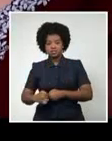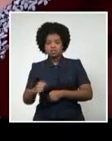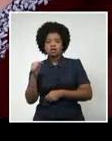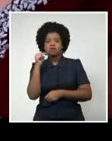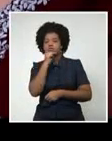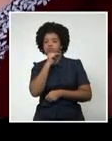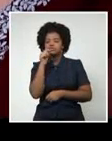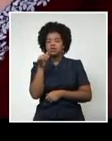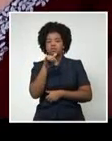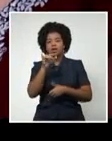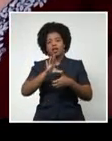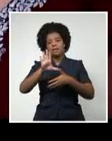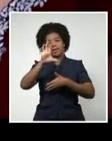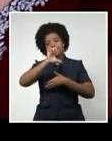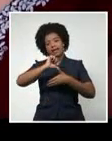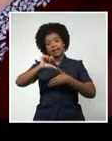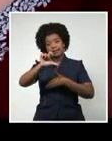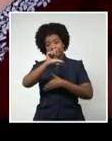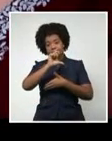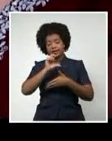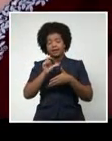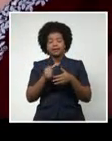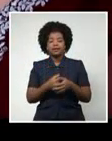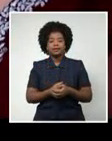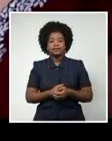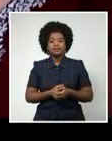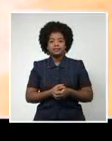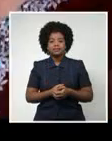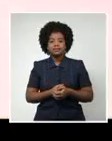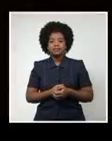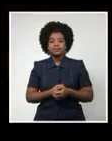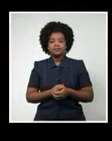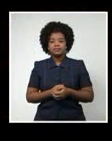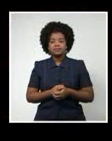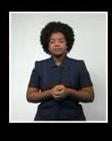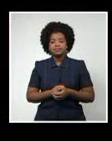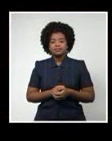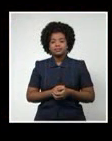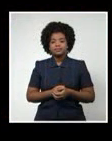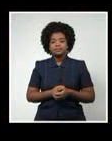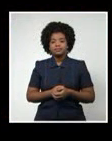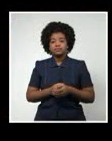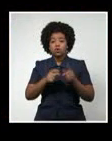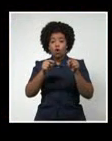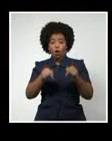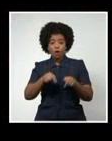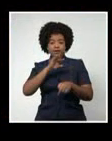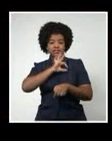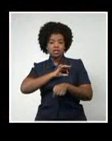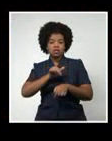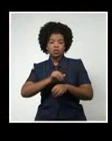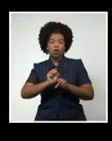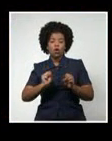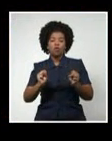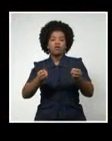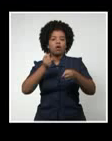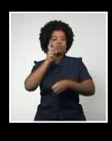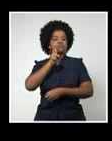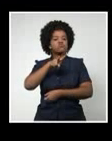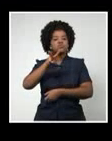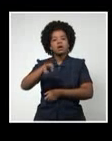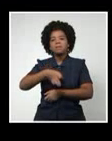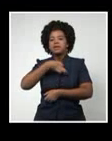instaló en la llamada década ganada latinoamericana. Y ya hoy no se sienten en la obligación ni de buscar una